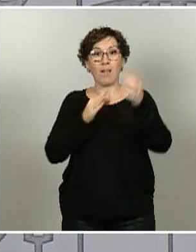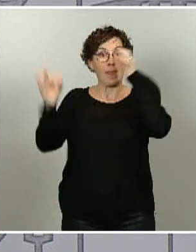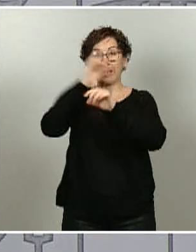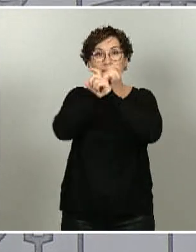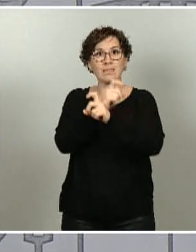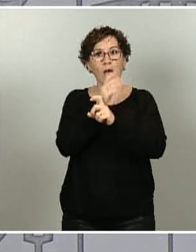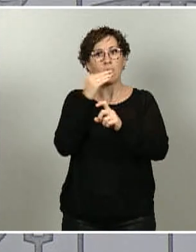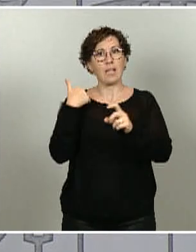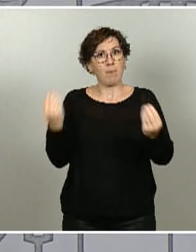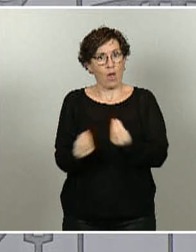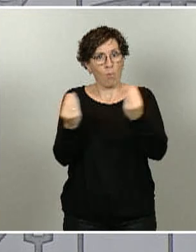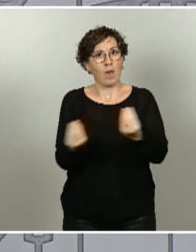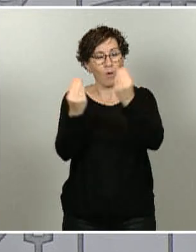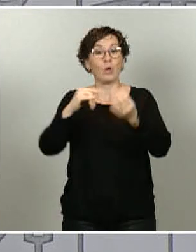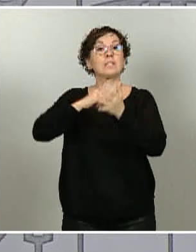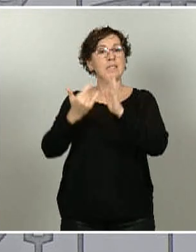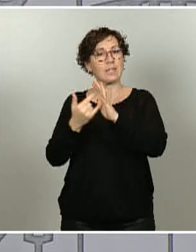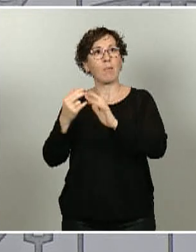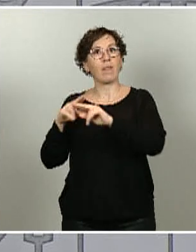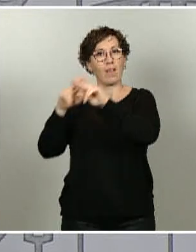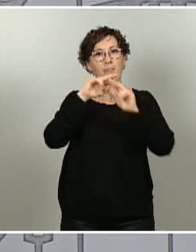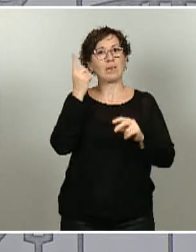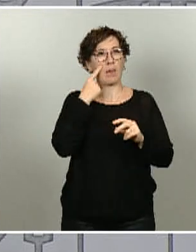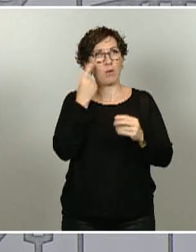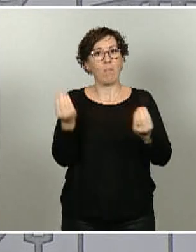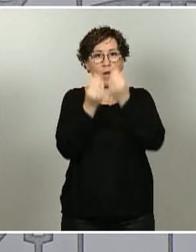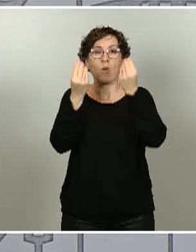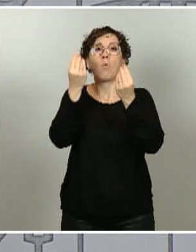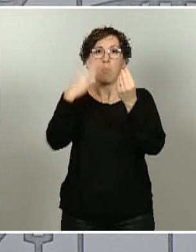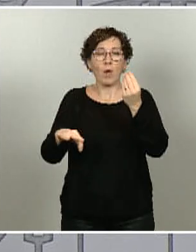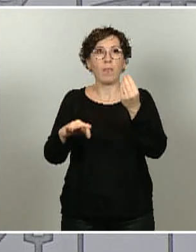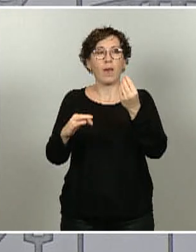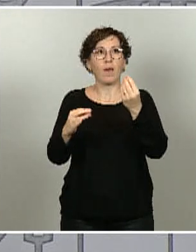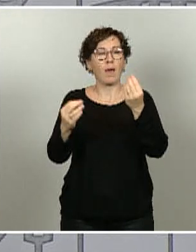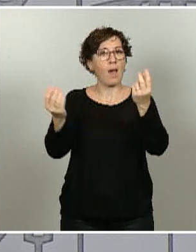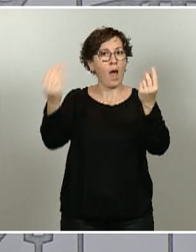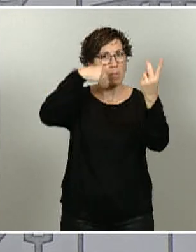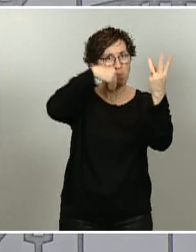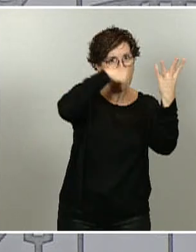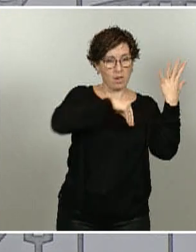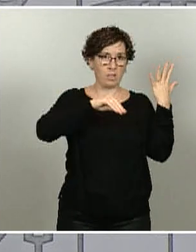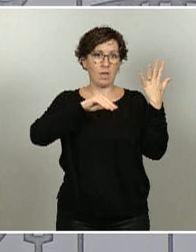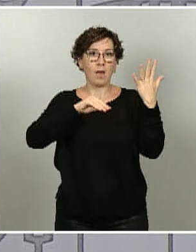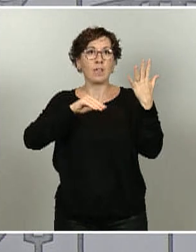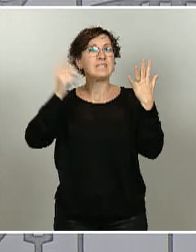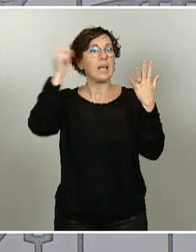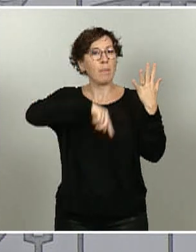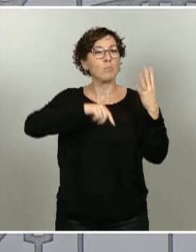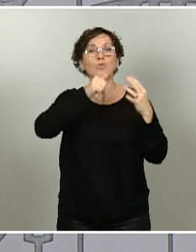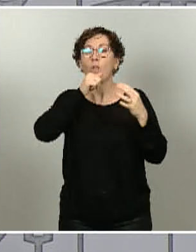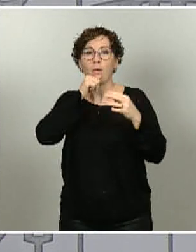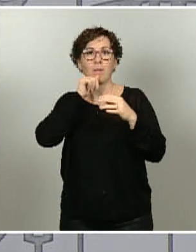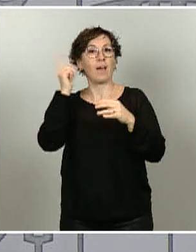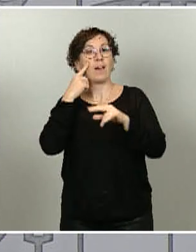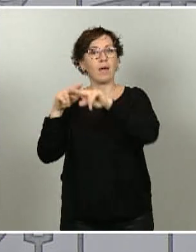probablemente mejor, no sabemos si se nos quedan fuera muchos, sabemos que tenemos muy pocos casos detectados, sabemos que probablemente detectamos